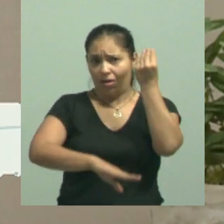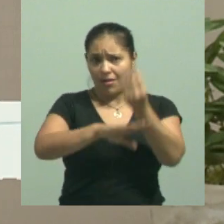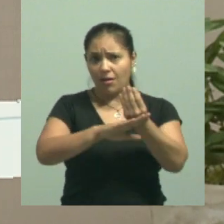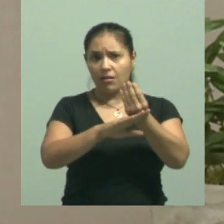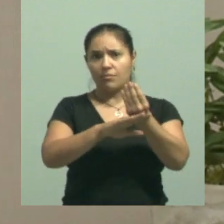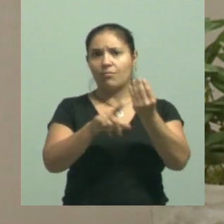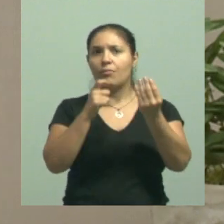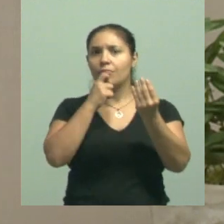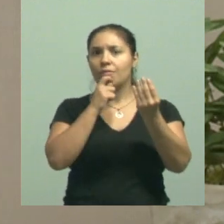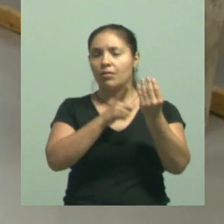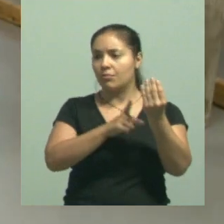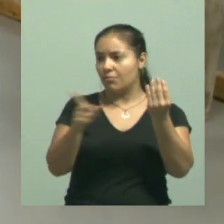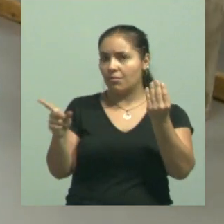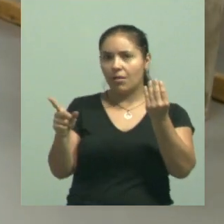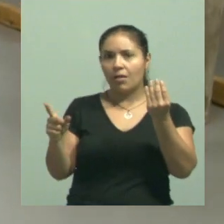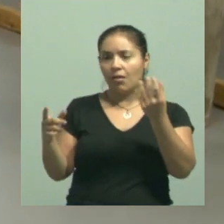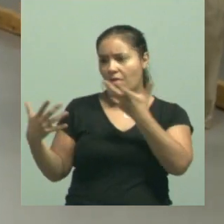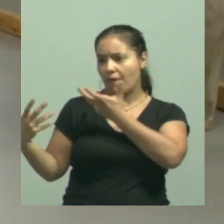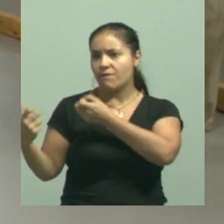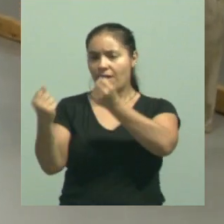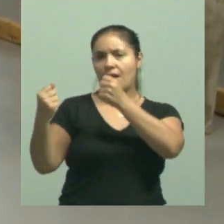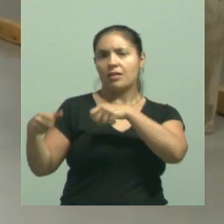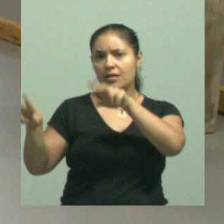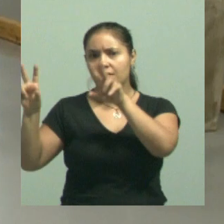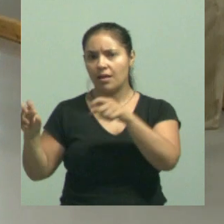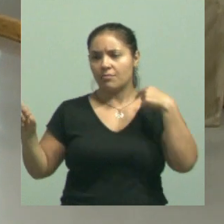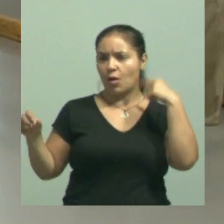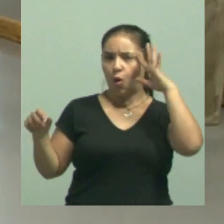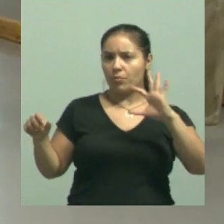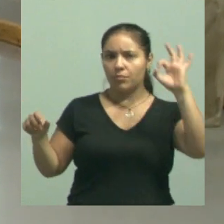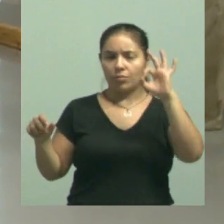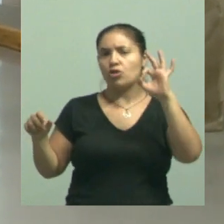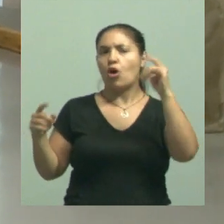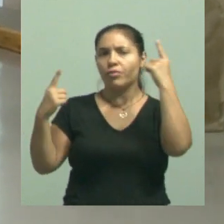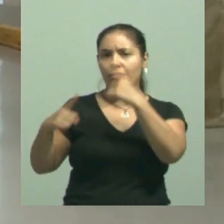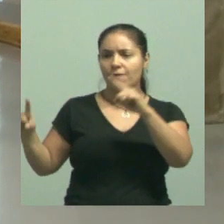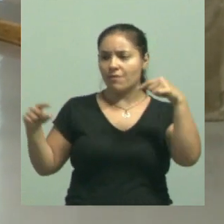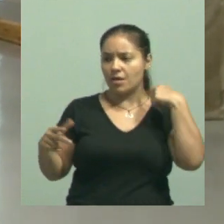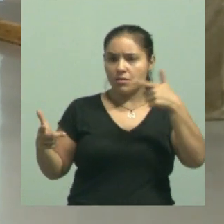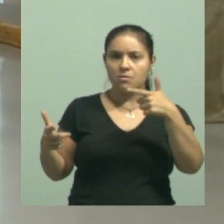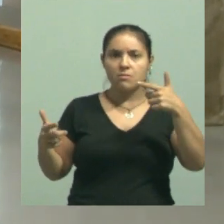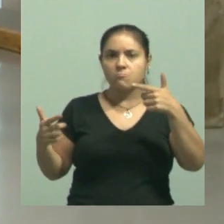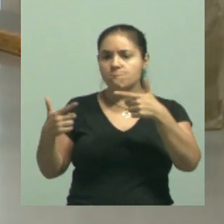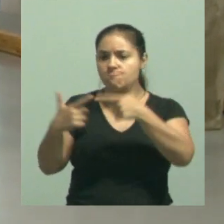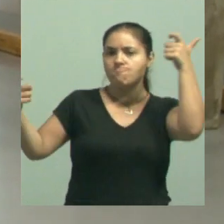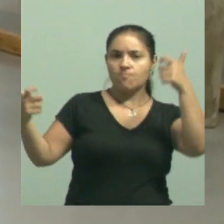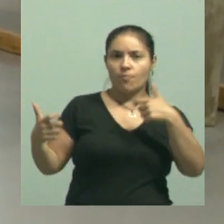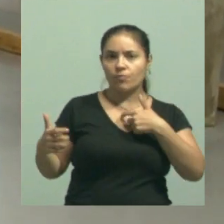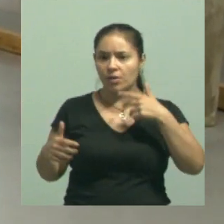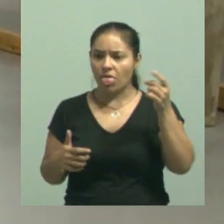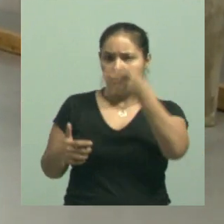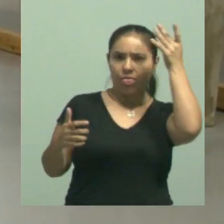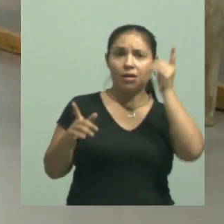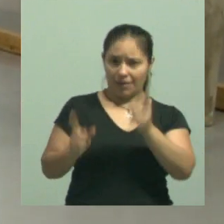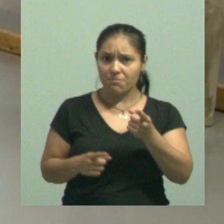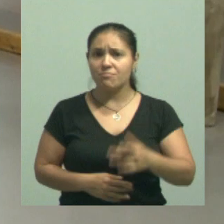esa voz que defiende, ¿no? Y también se ve mucho, y en este tiempo también como que surge mucho esa cuestión, ¿no?